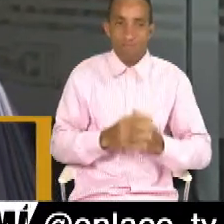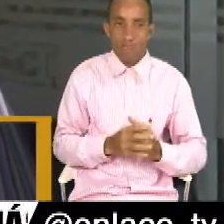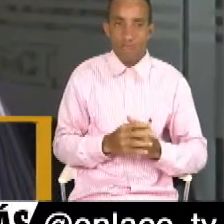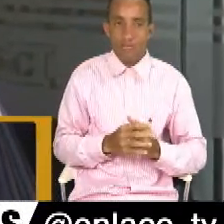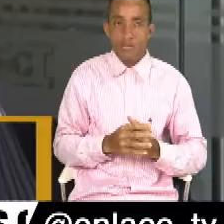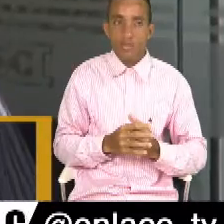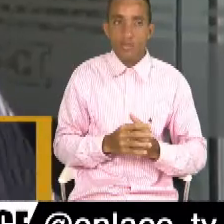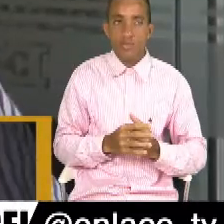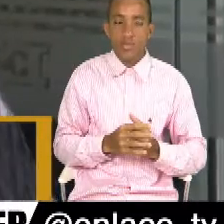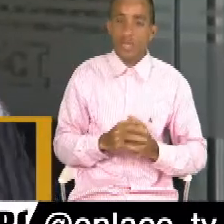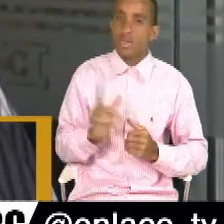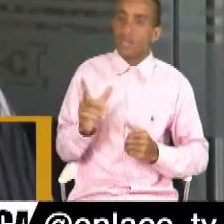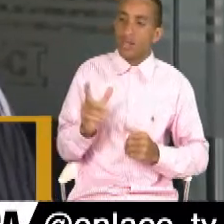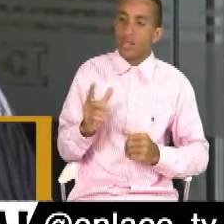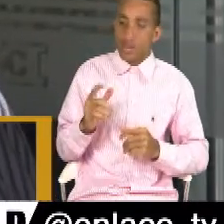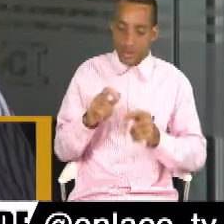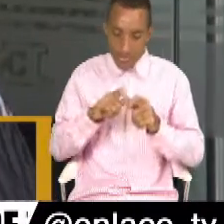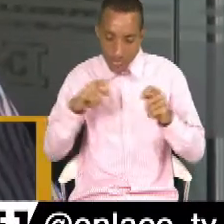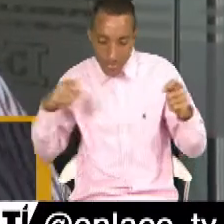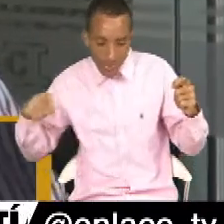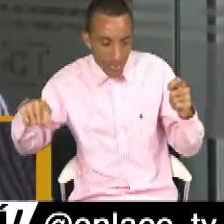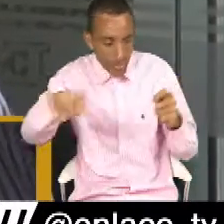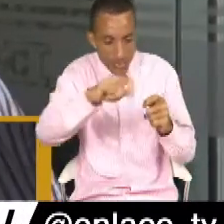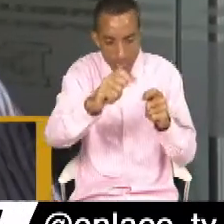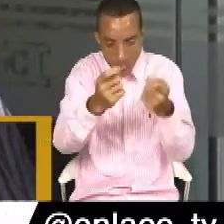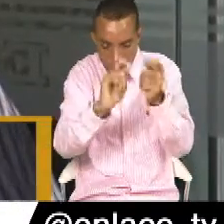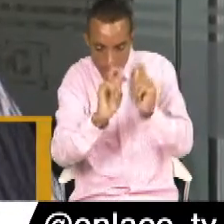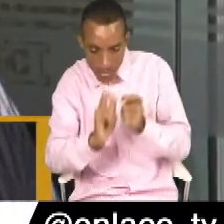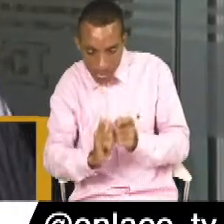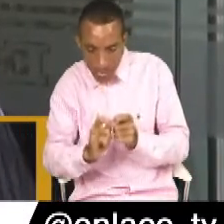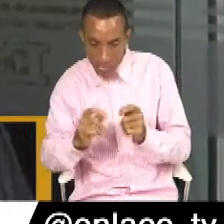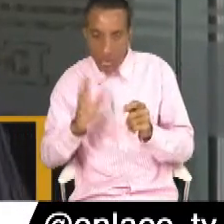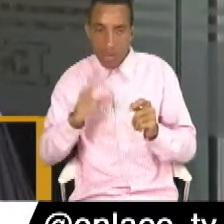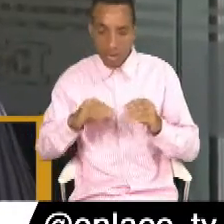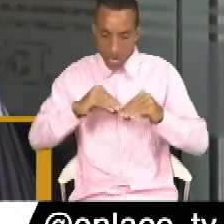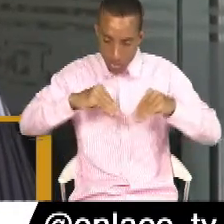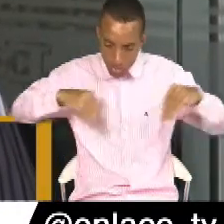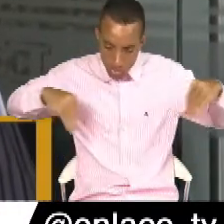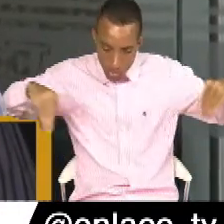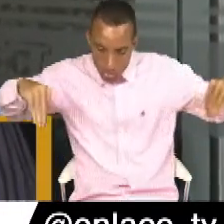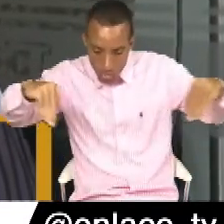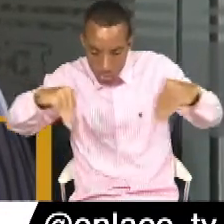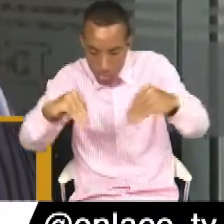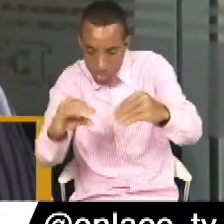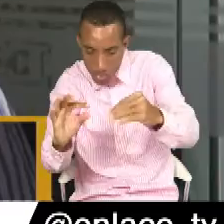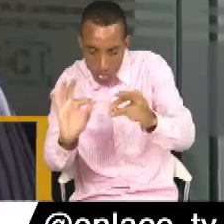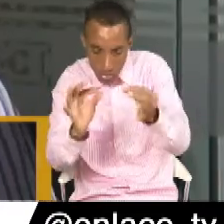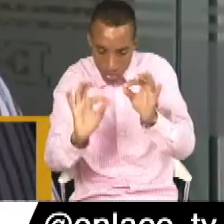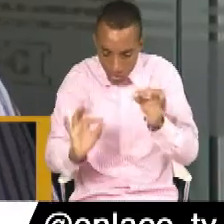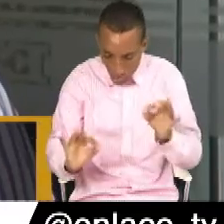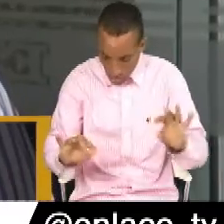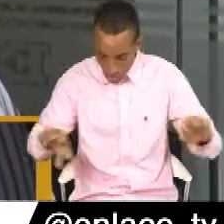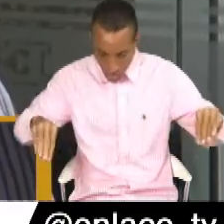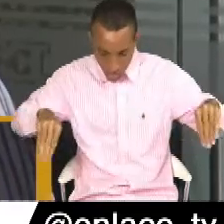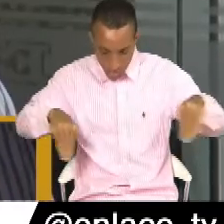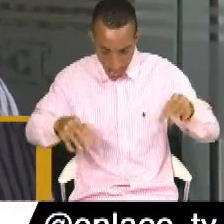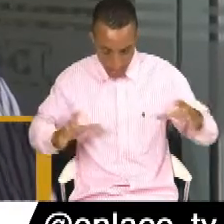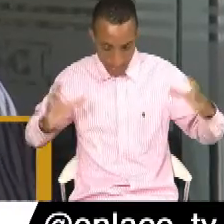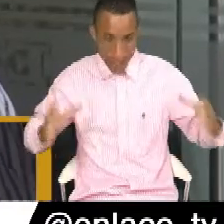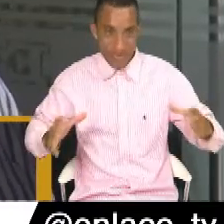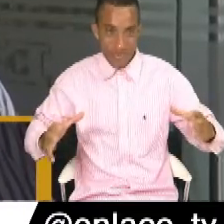tejía sillas en mimbre y hacía canastos tejidos artesanales y vivía en un lote que mi mamá me dice que era